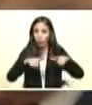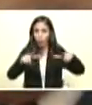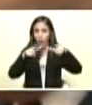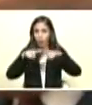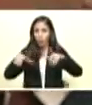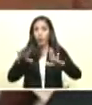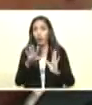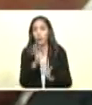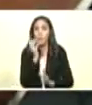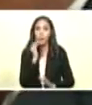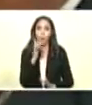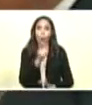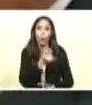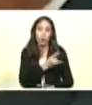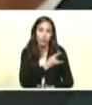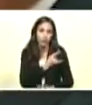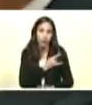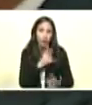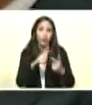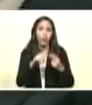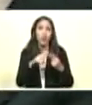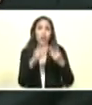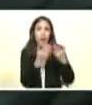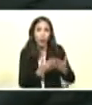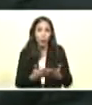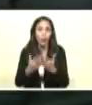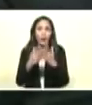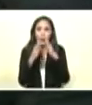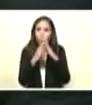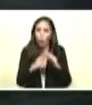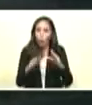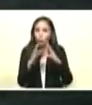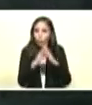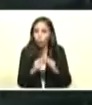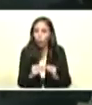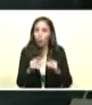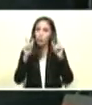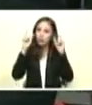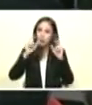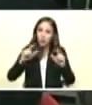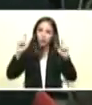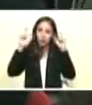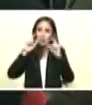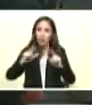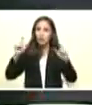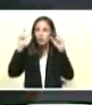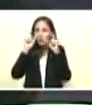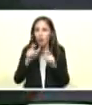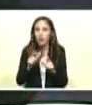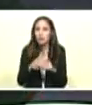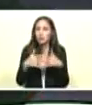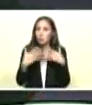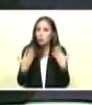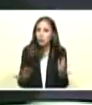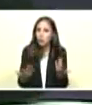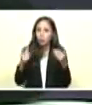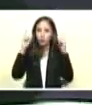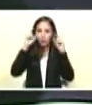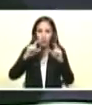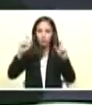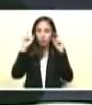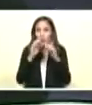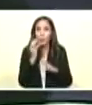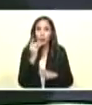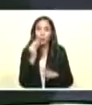del país una capacidad para democratizar inclusive el acceso a los